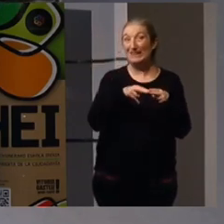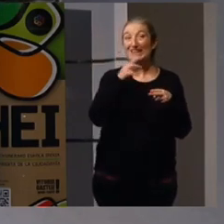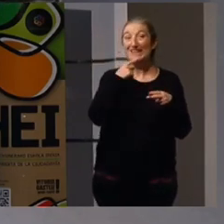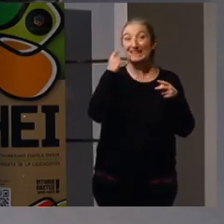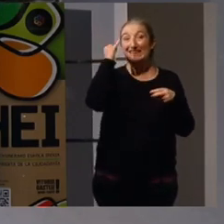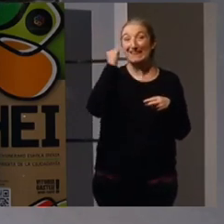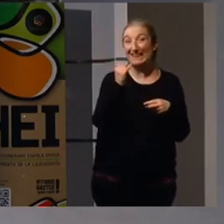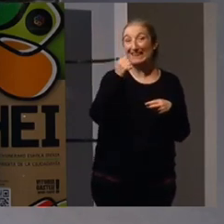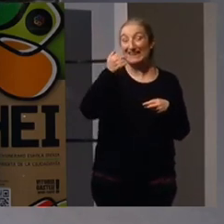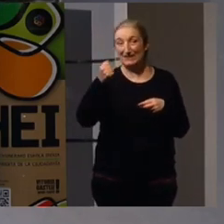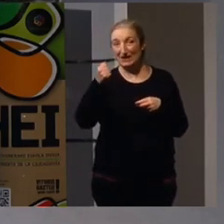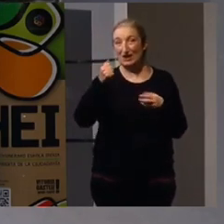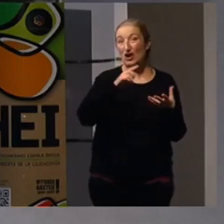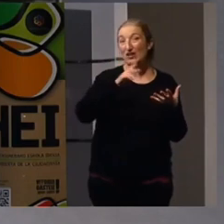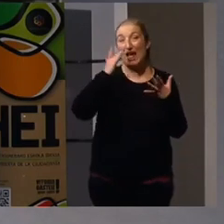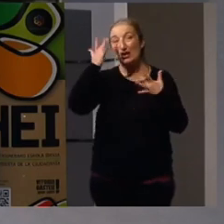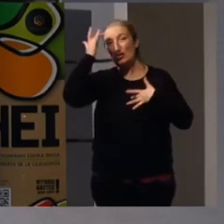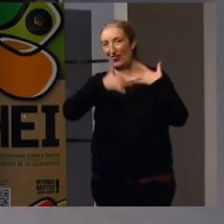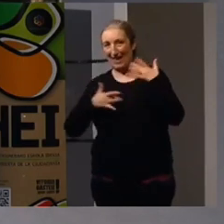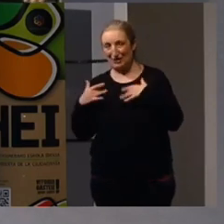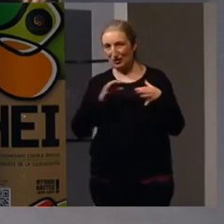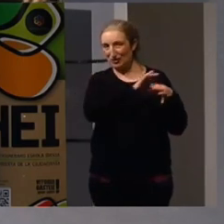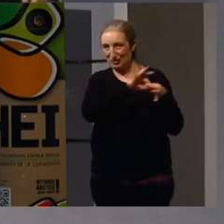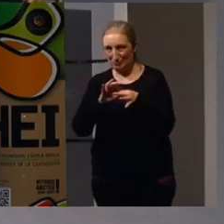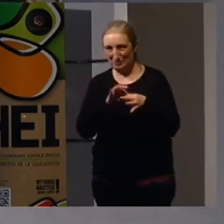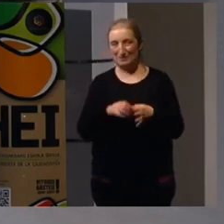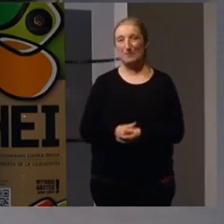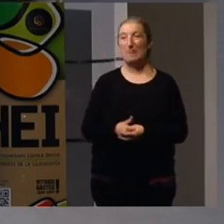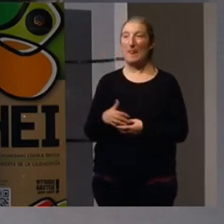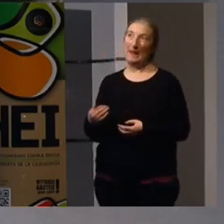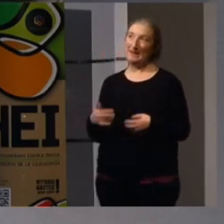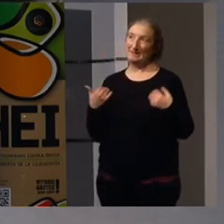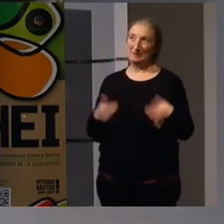de la inteligencia artificial aplicada a los diagnósticos?